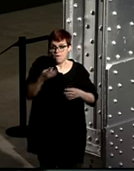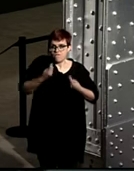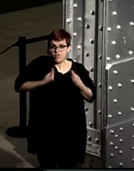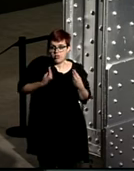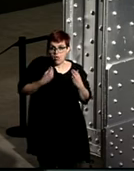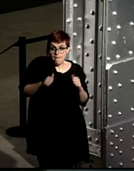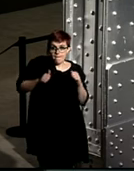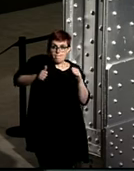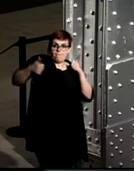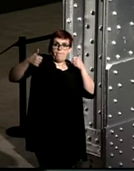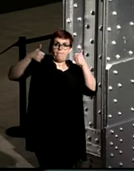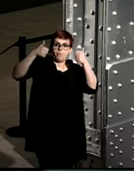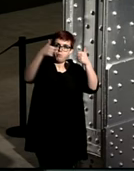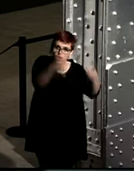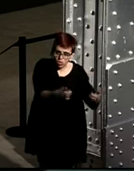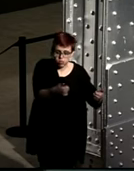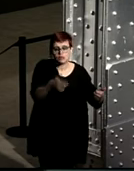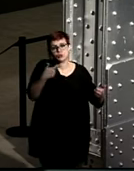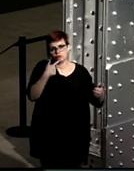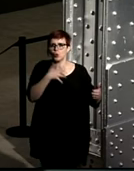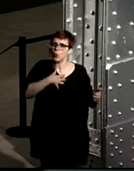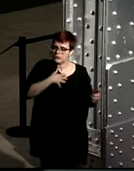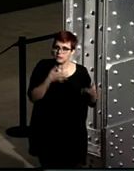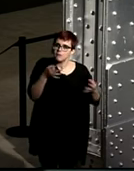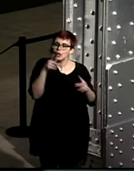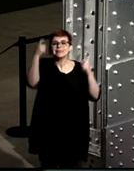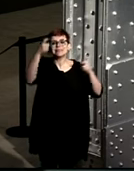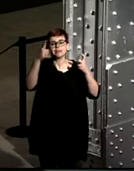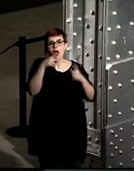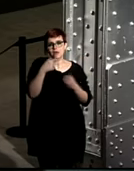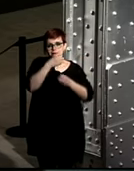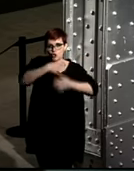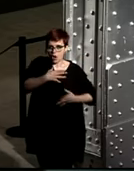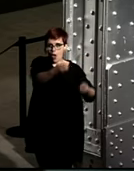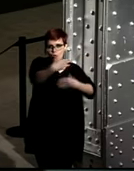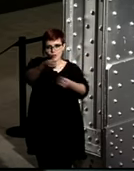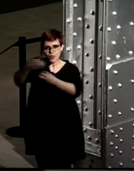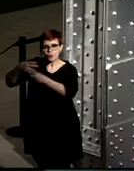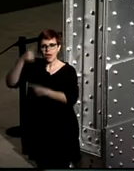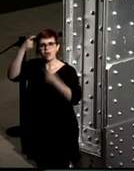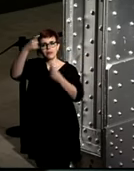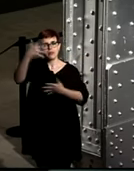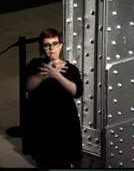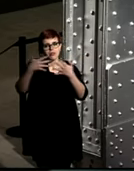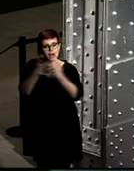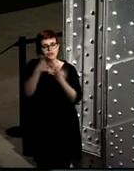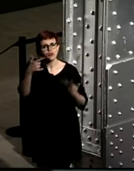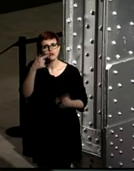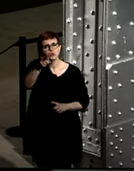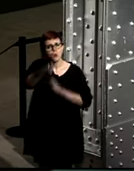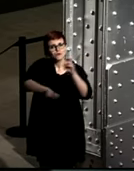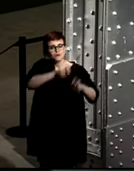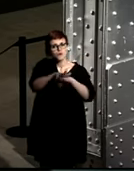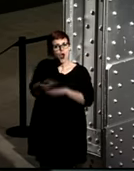eso luego había que pasarlo por el filtro de la comedia, pero siempre intentando respetar a todas las historias que nos contaron esos chavales. ¿Buscarías el norte para hacer